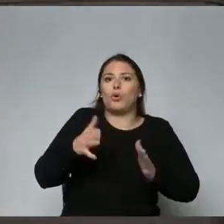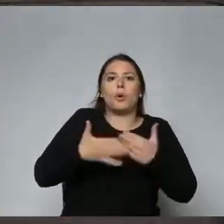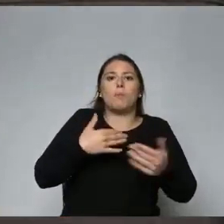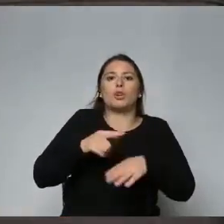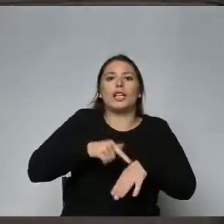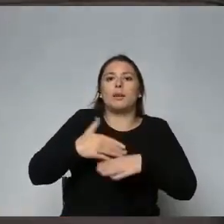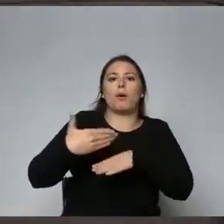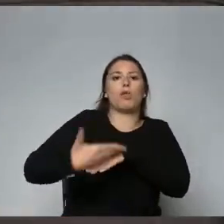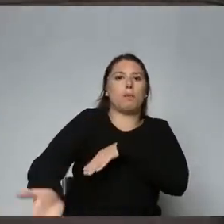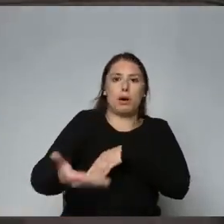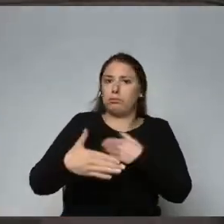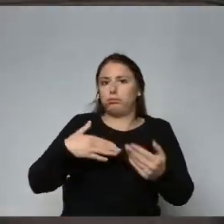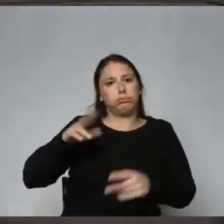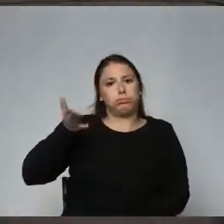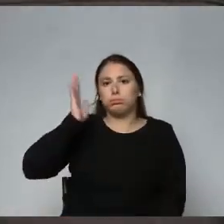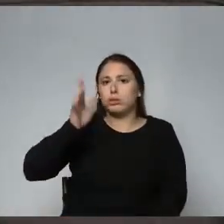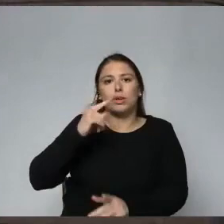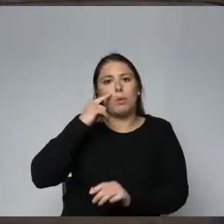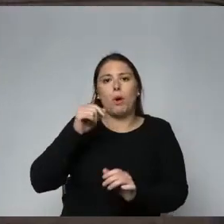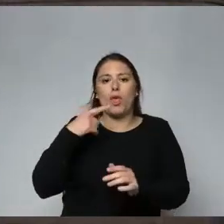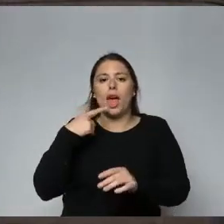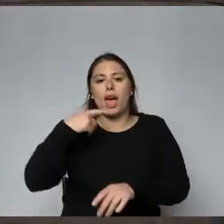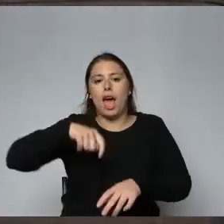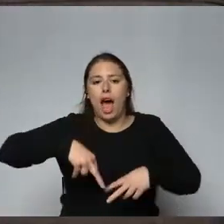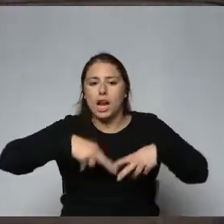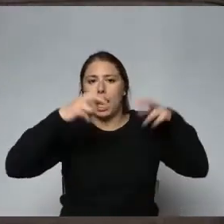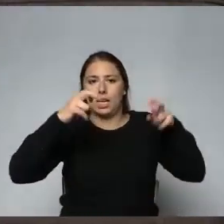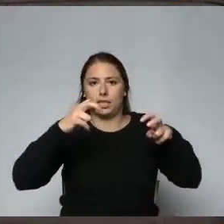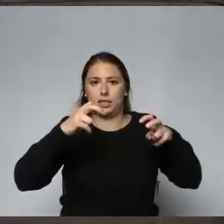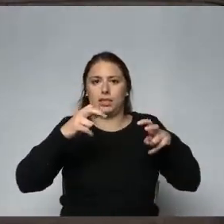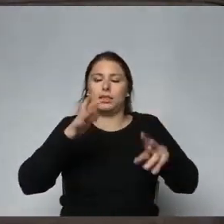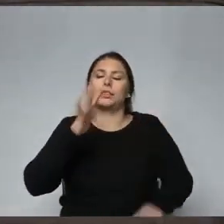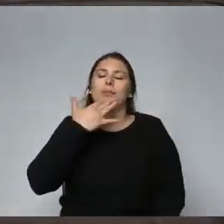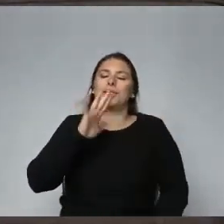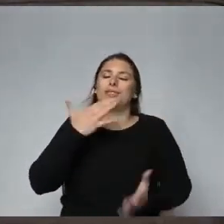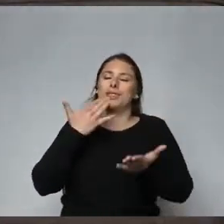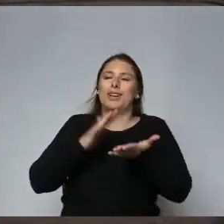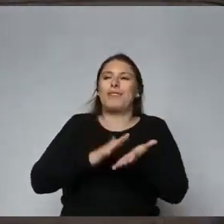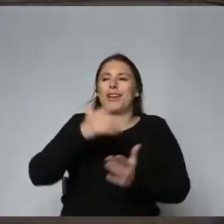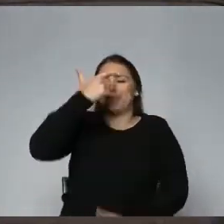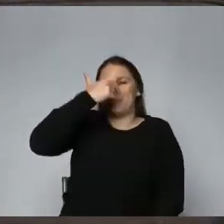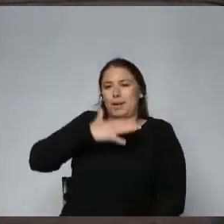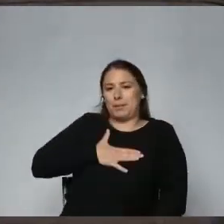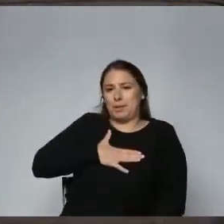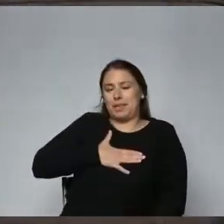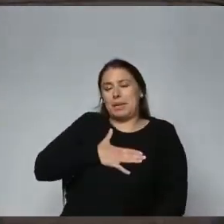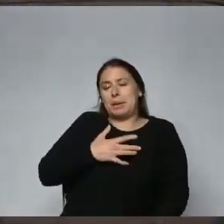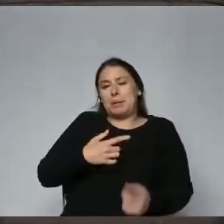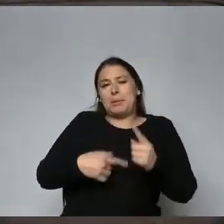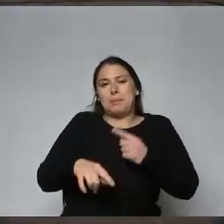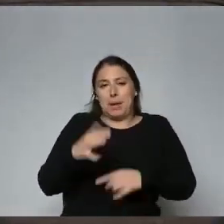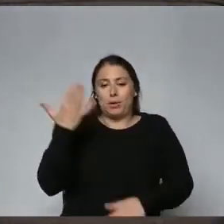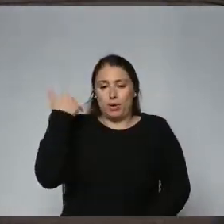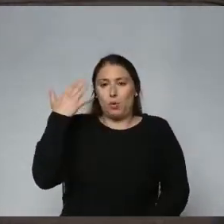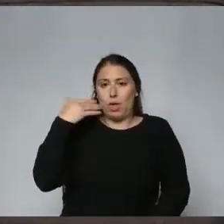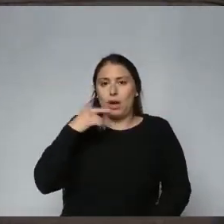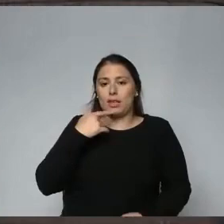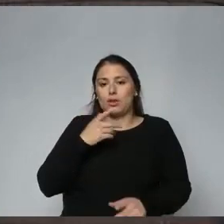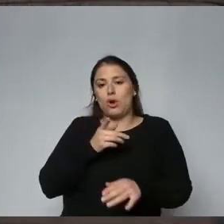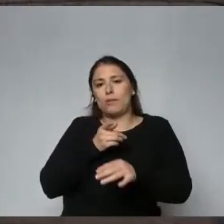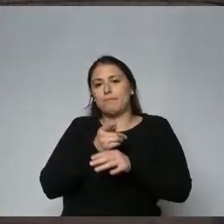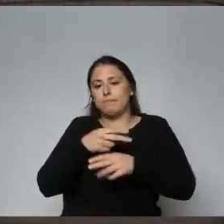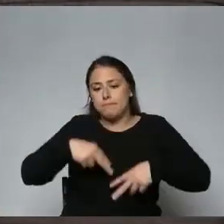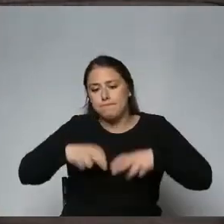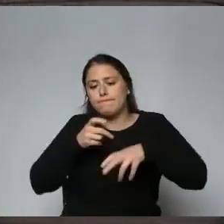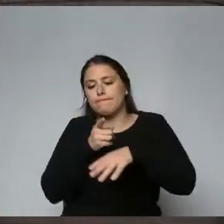yo cuando digo, no quiero ser autorreferencial, pero cuando hacía mis acusaciones